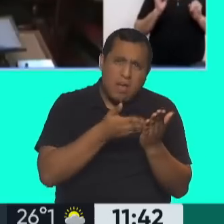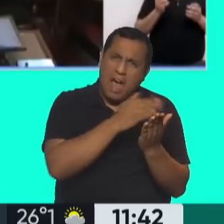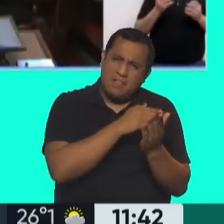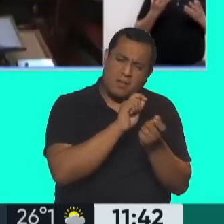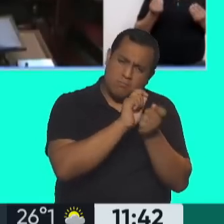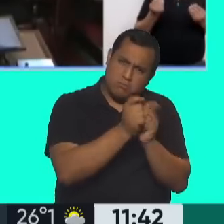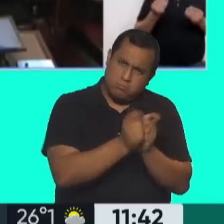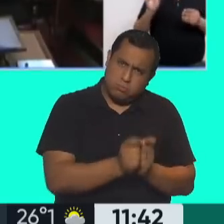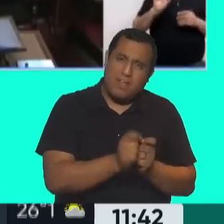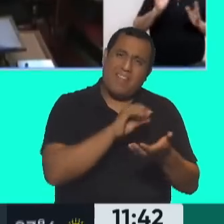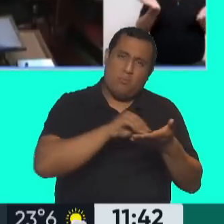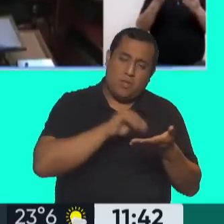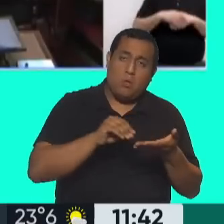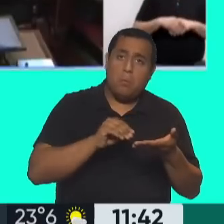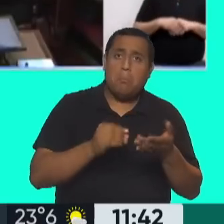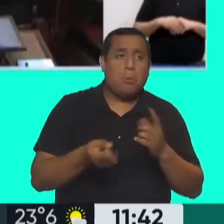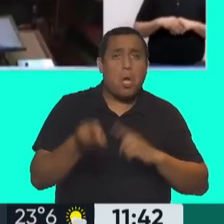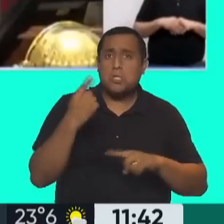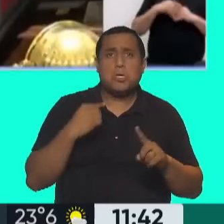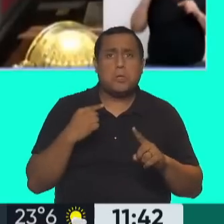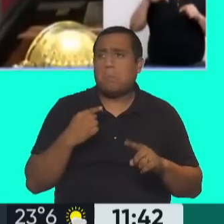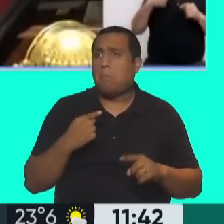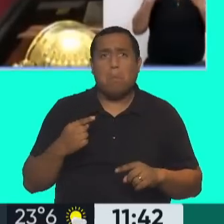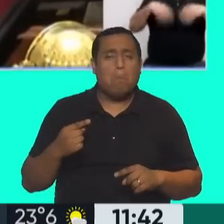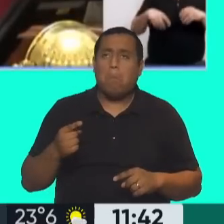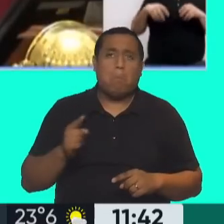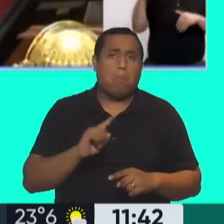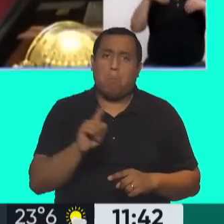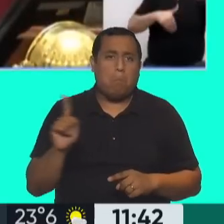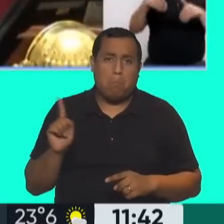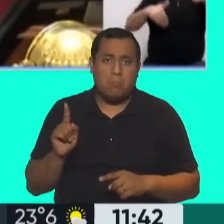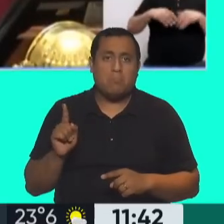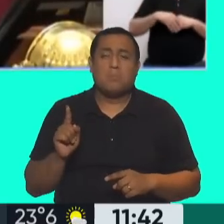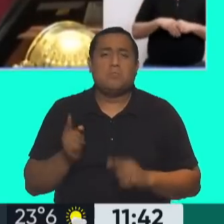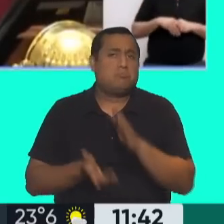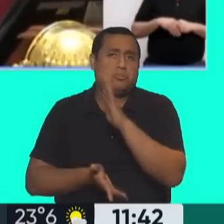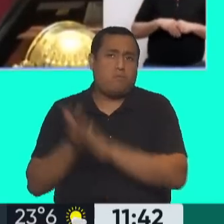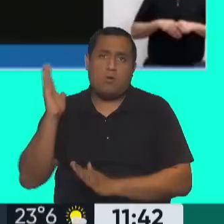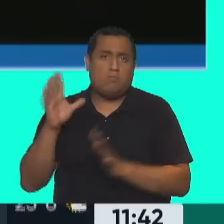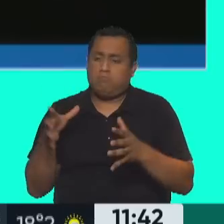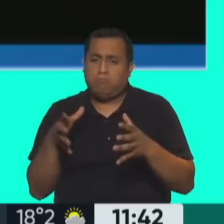en el debate en diputados, pero ayer hubo una posición en bloque de la oposición para retirarse